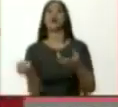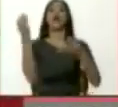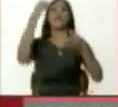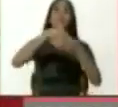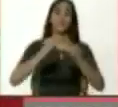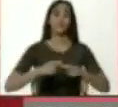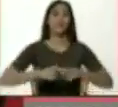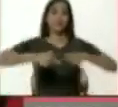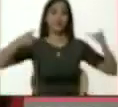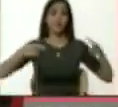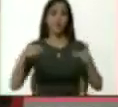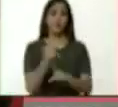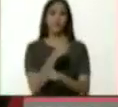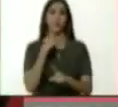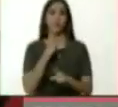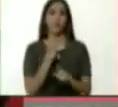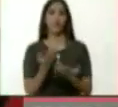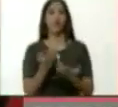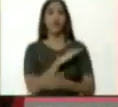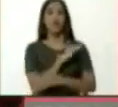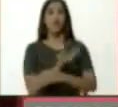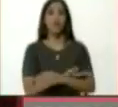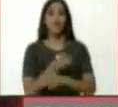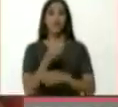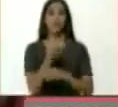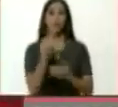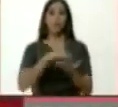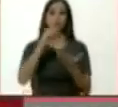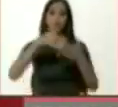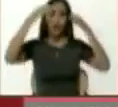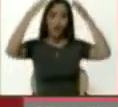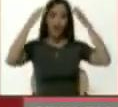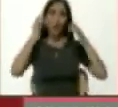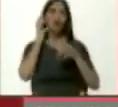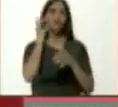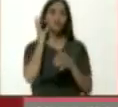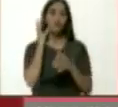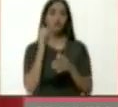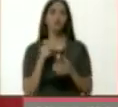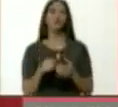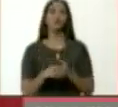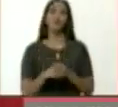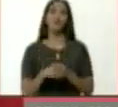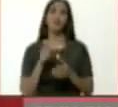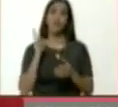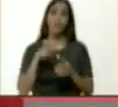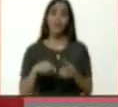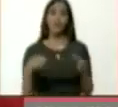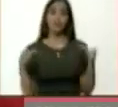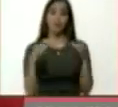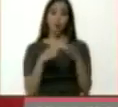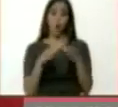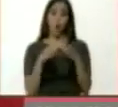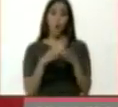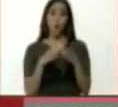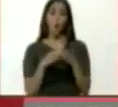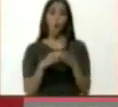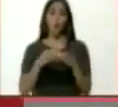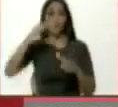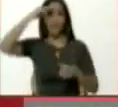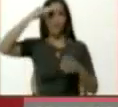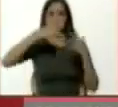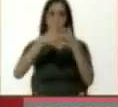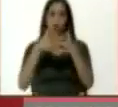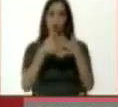política con la fuerza multinacional de los cascos azules y la fuerza de los grupos de los marines de los Estados